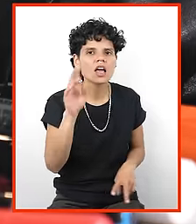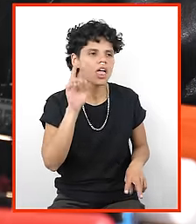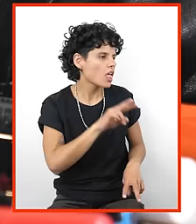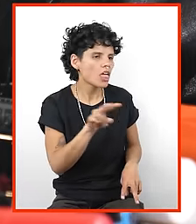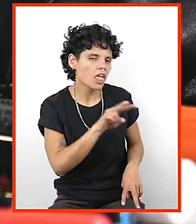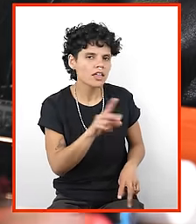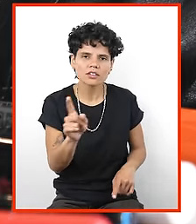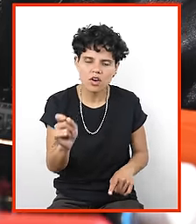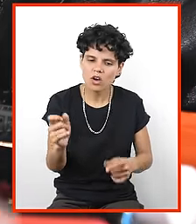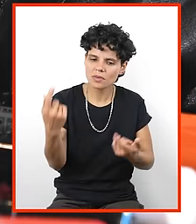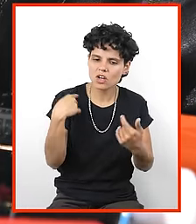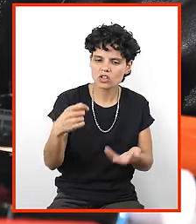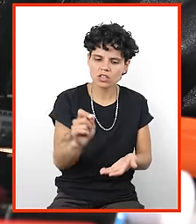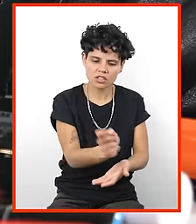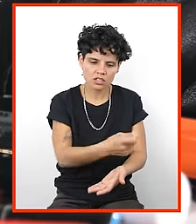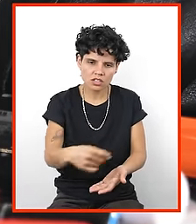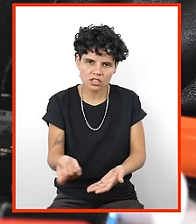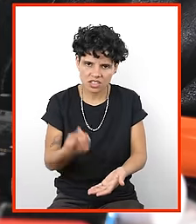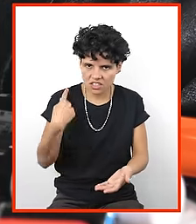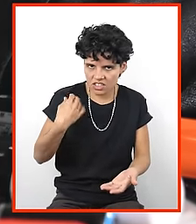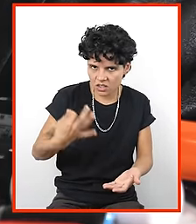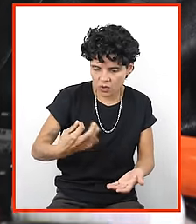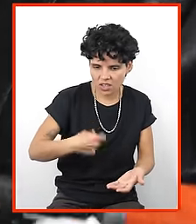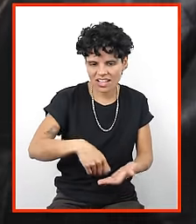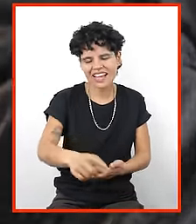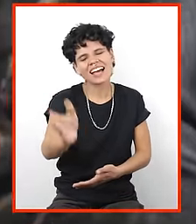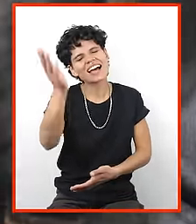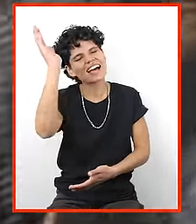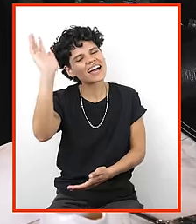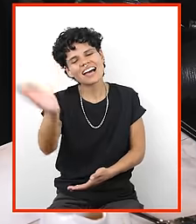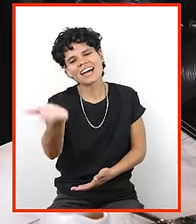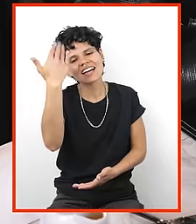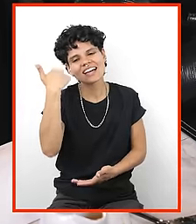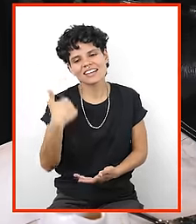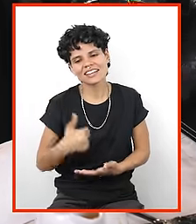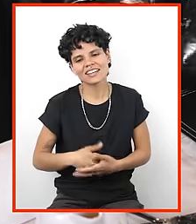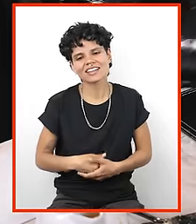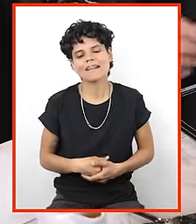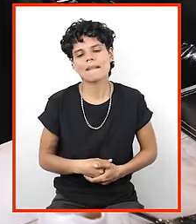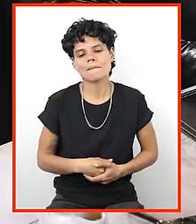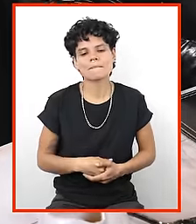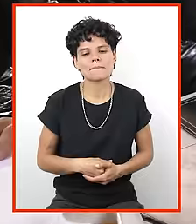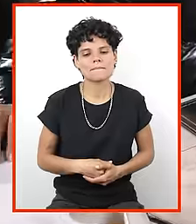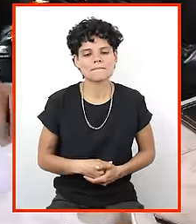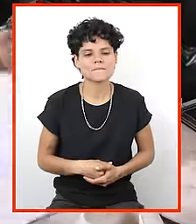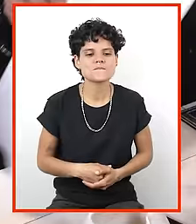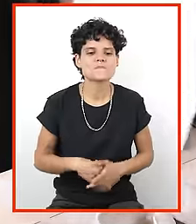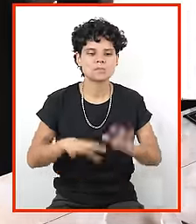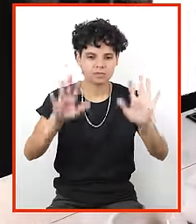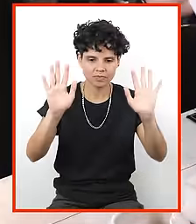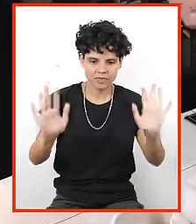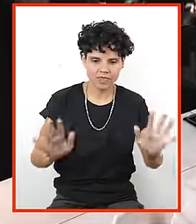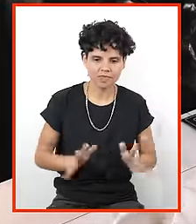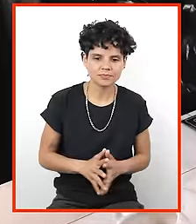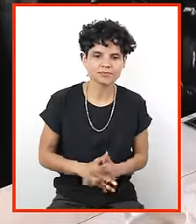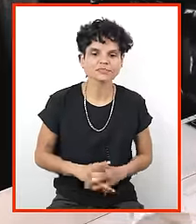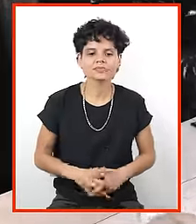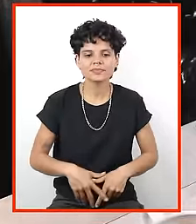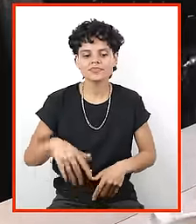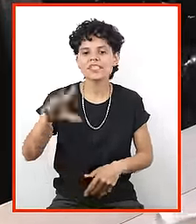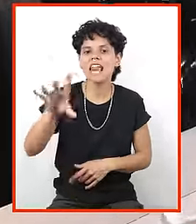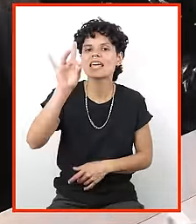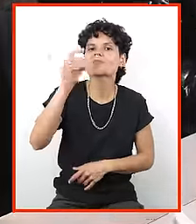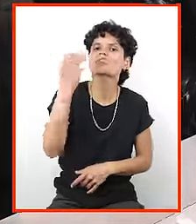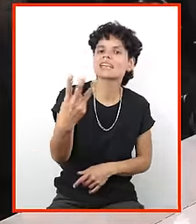concentra? No, no, háblame. ¿Para el trazo no te inseguriza en el trazo? No, ¿cómo se me va a desconfigurar? No, no. Bueno. Ya. Escogimos tres risas